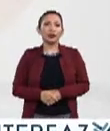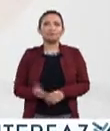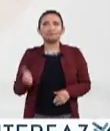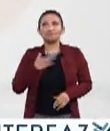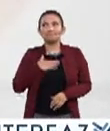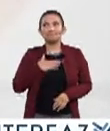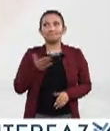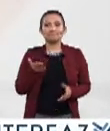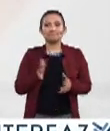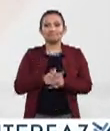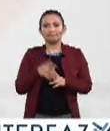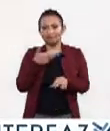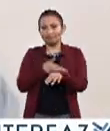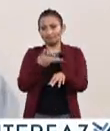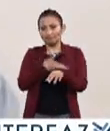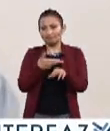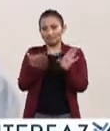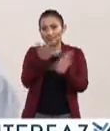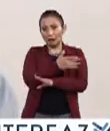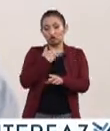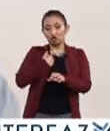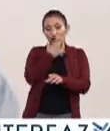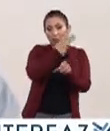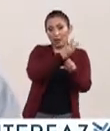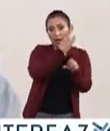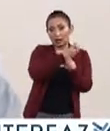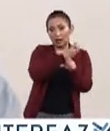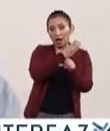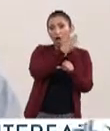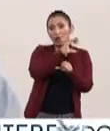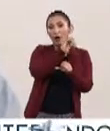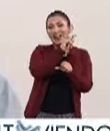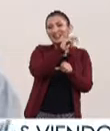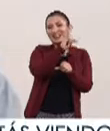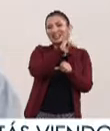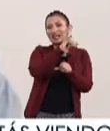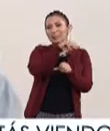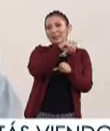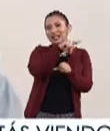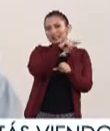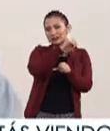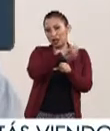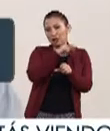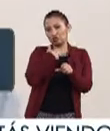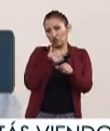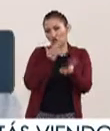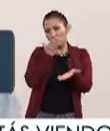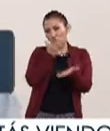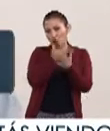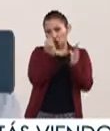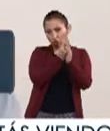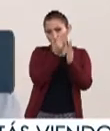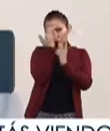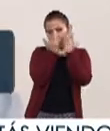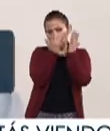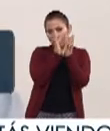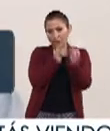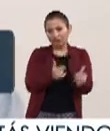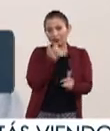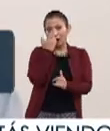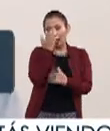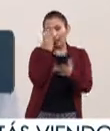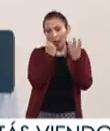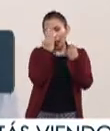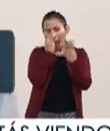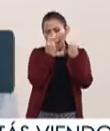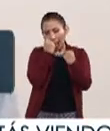Bueno, el proceso empezó desde que yo iba en tercer cuatrimestre, que entré a un curso de francés,